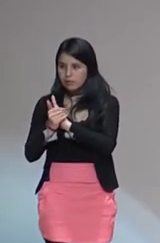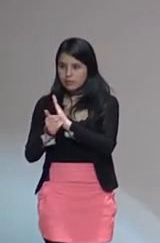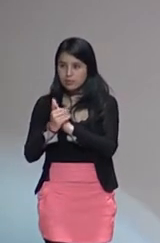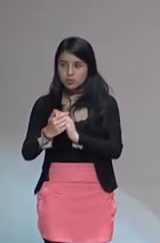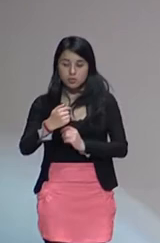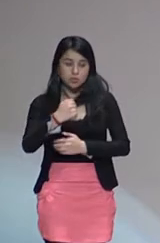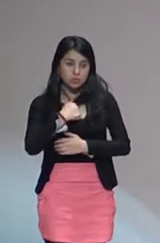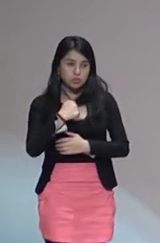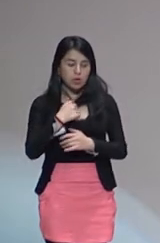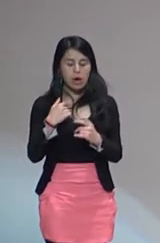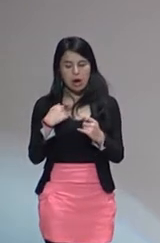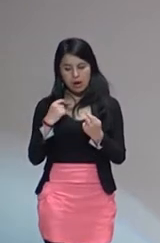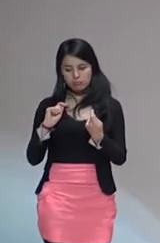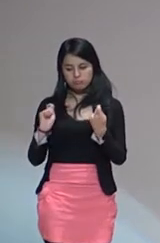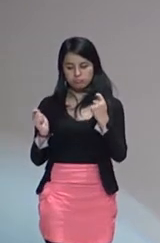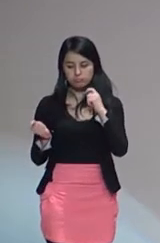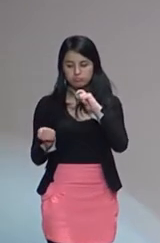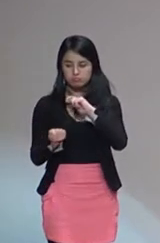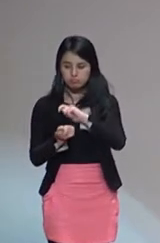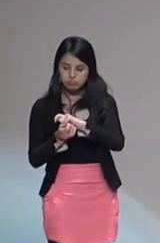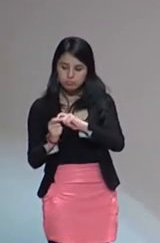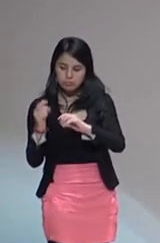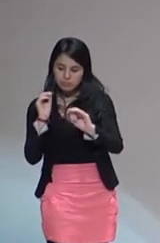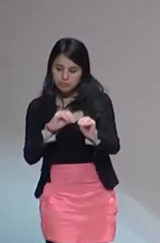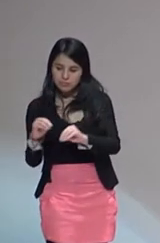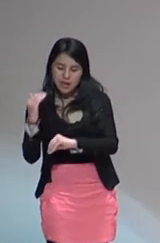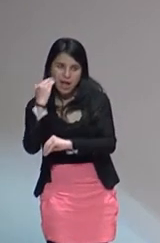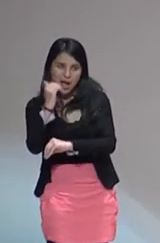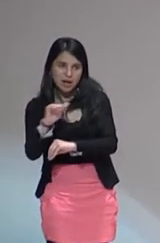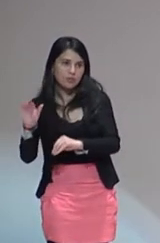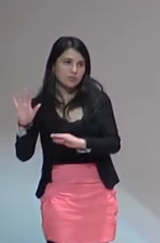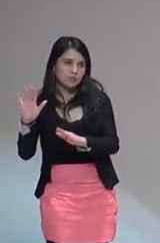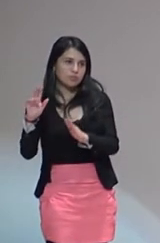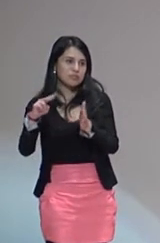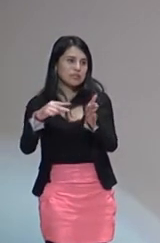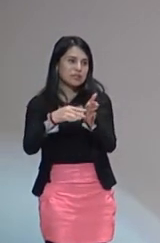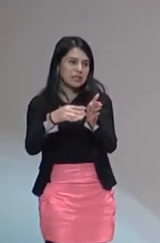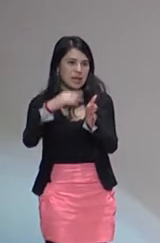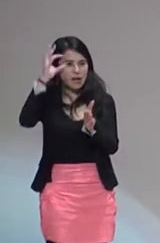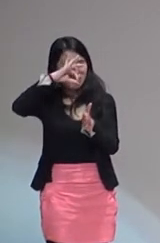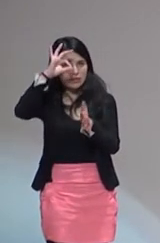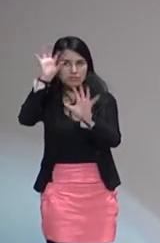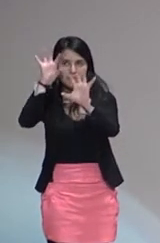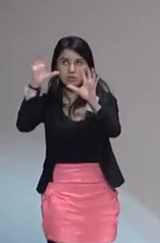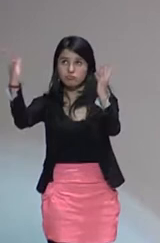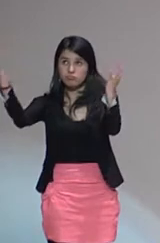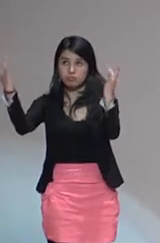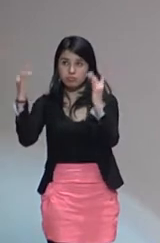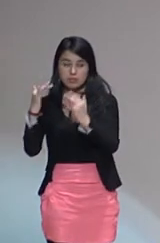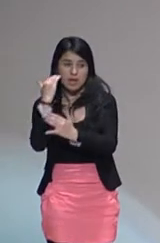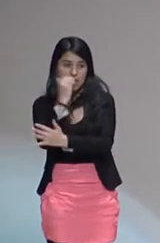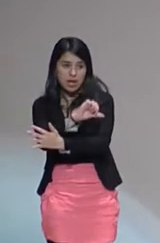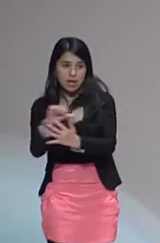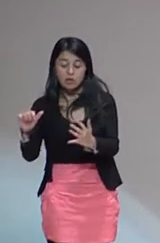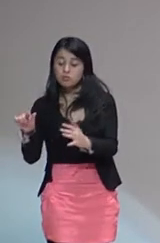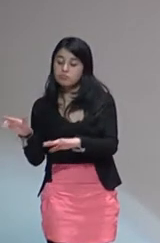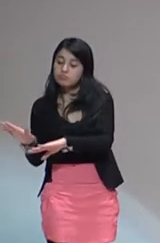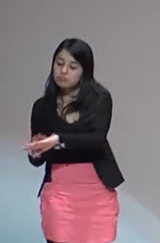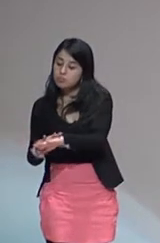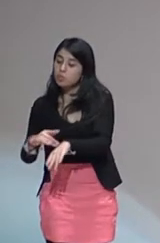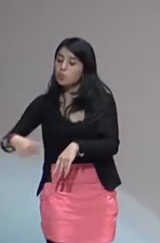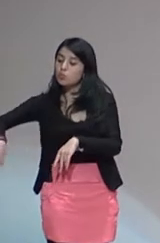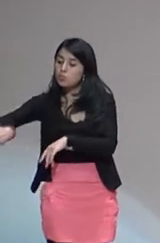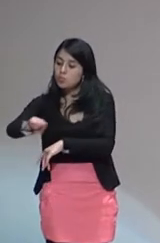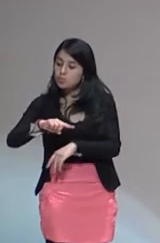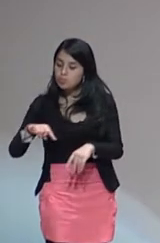yo transporto eso con las mujeres de Siria y de Afganistán. Ustedes están presentes